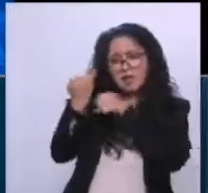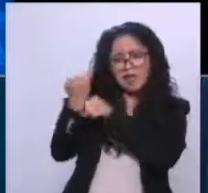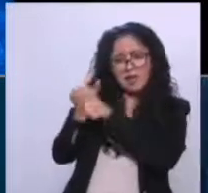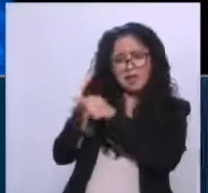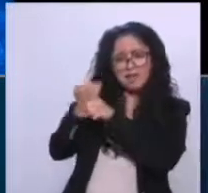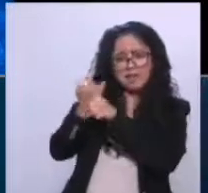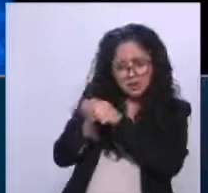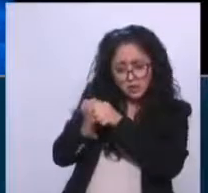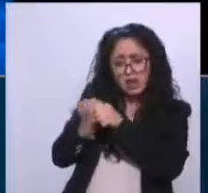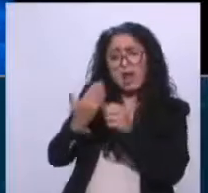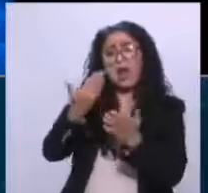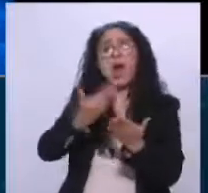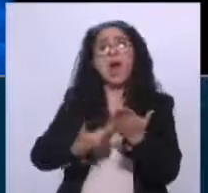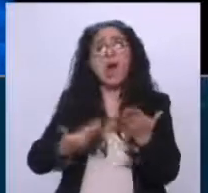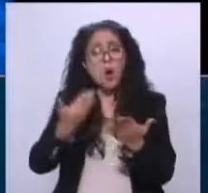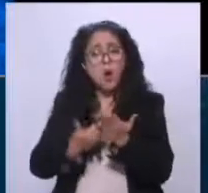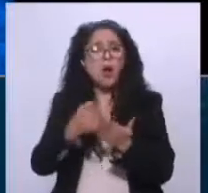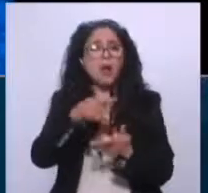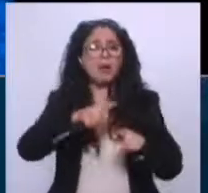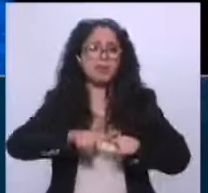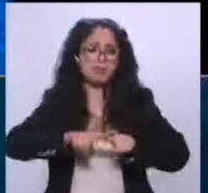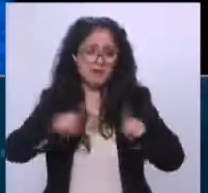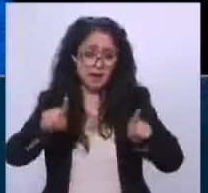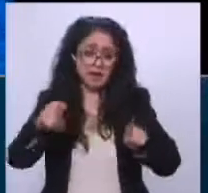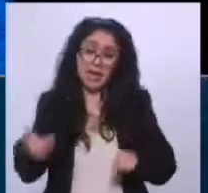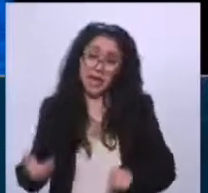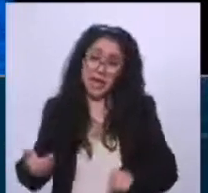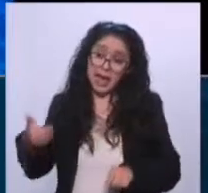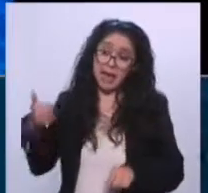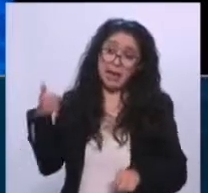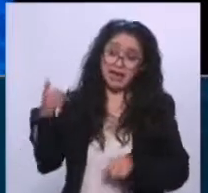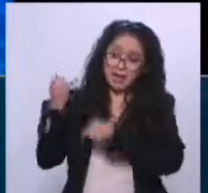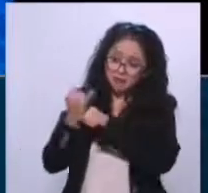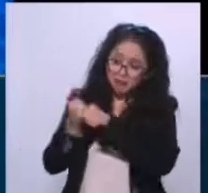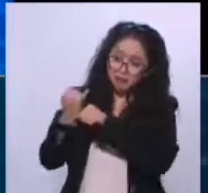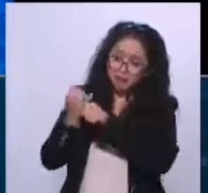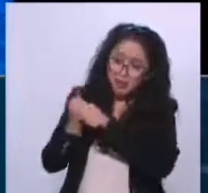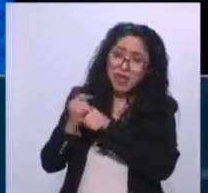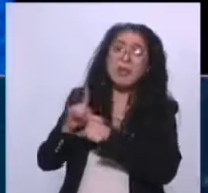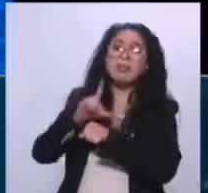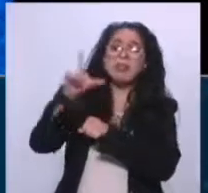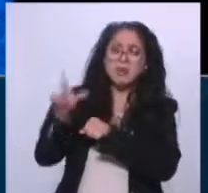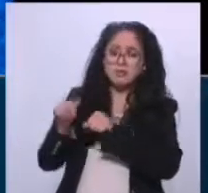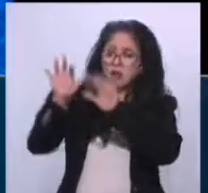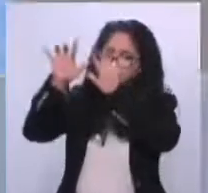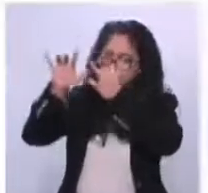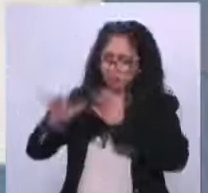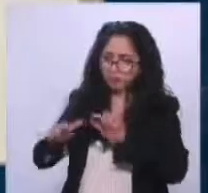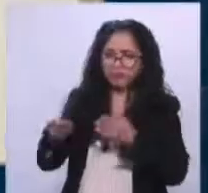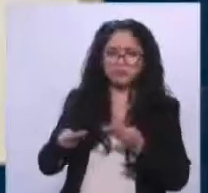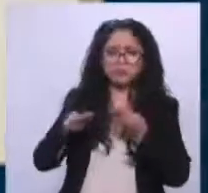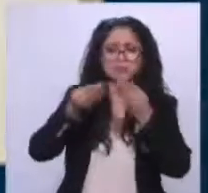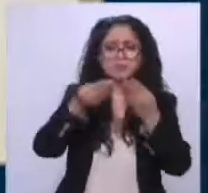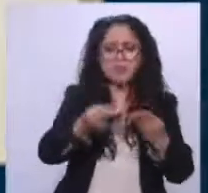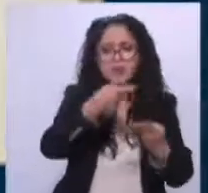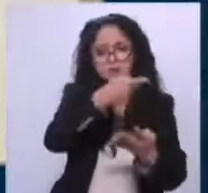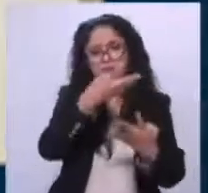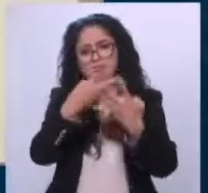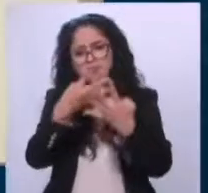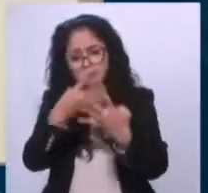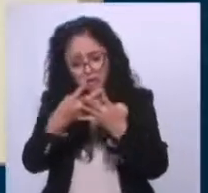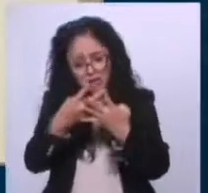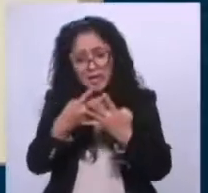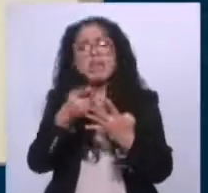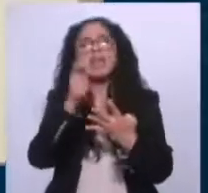son diferentes. Se inició esa averiguación previa y recientemente se ejecutó una orden de aprehensión derivada de esa averiguación previa que